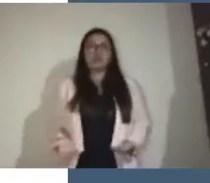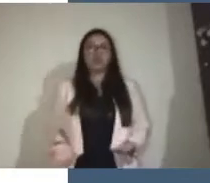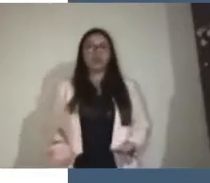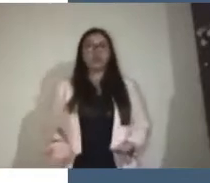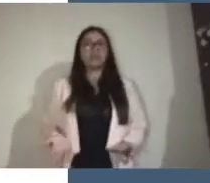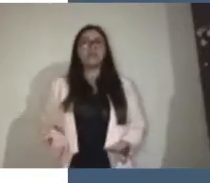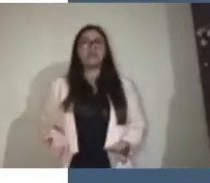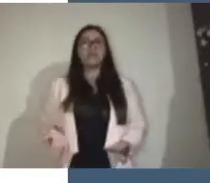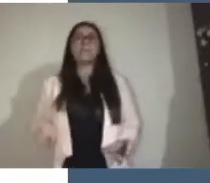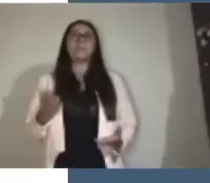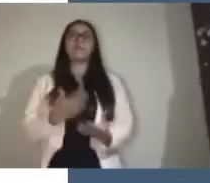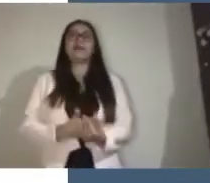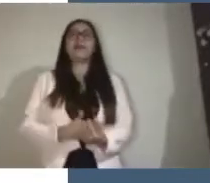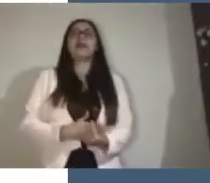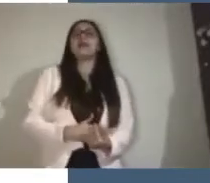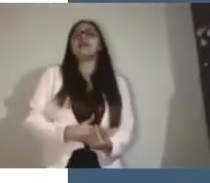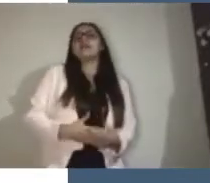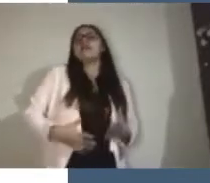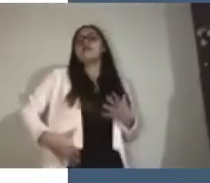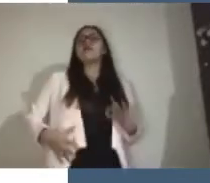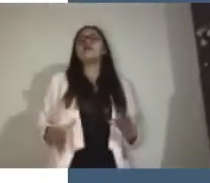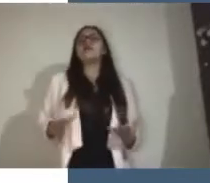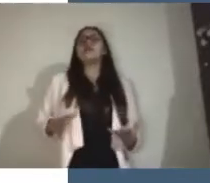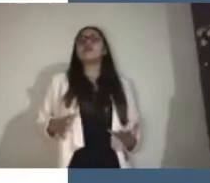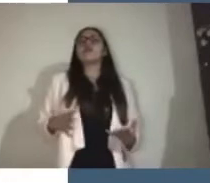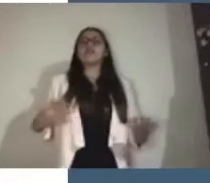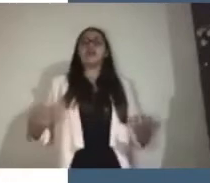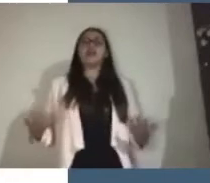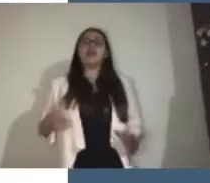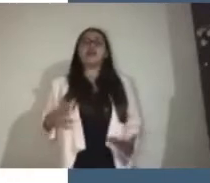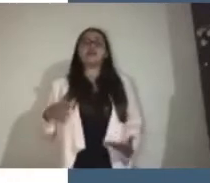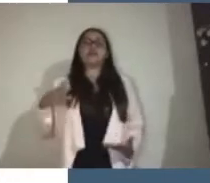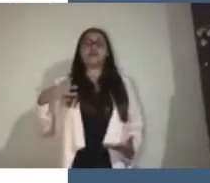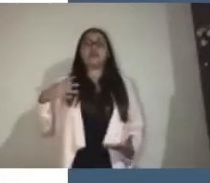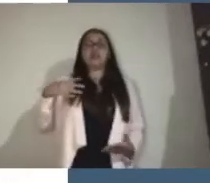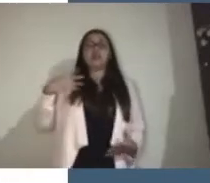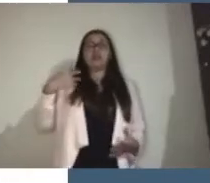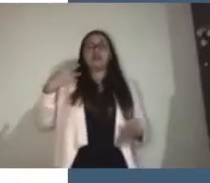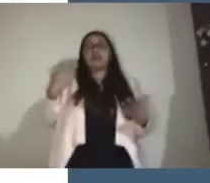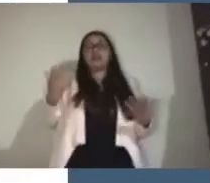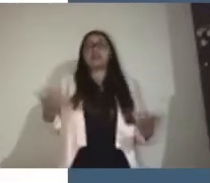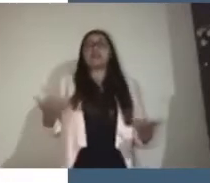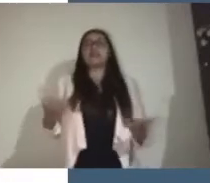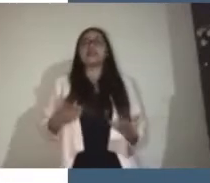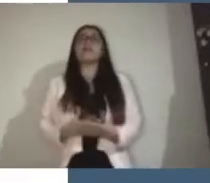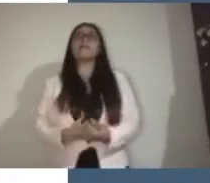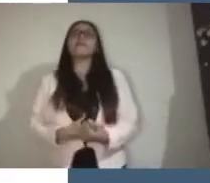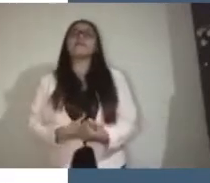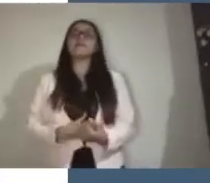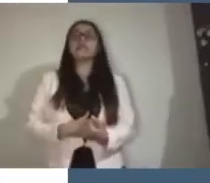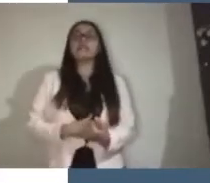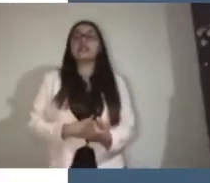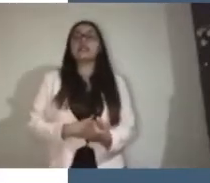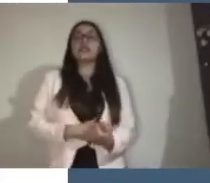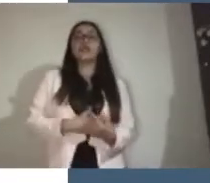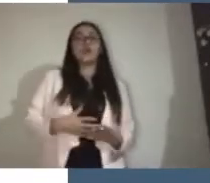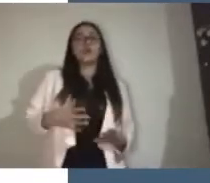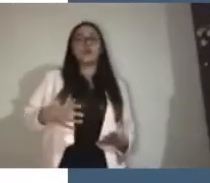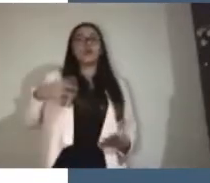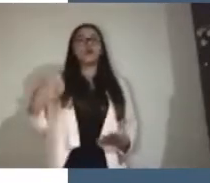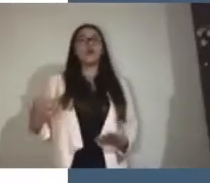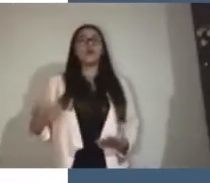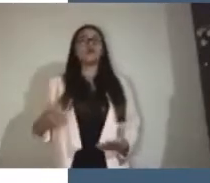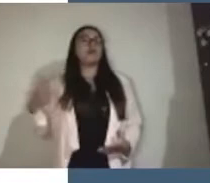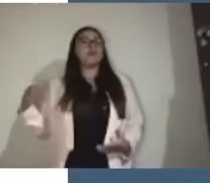los controles. Y por último, la ventaja que ellos dicen es que utilizaron un